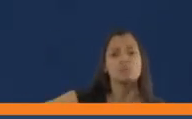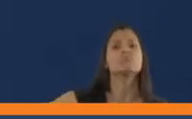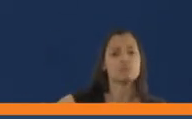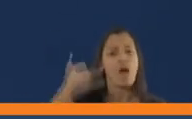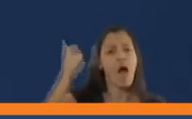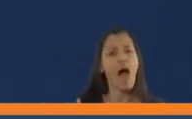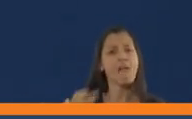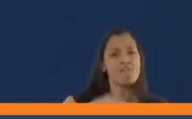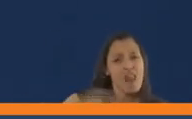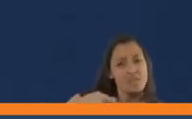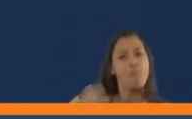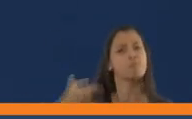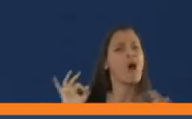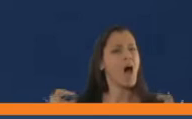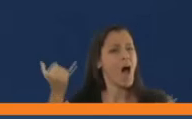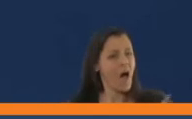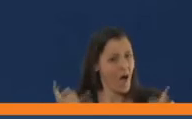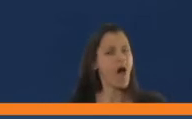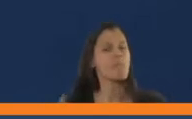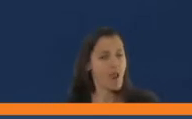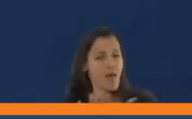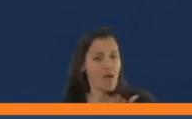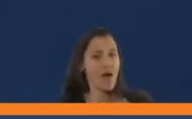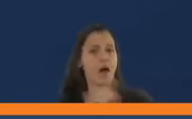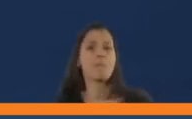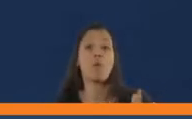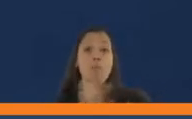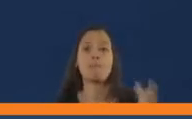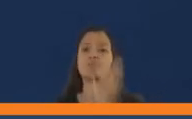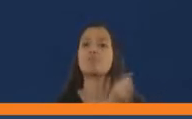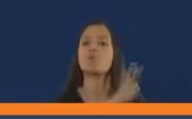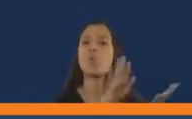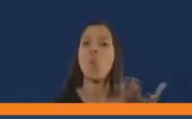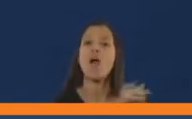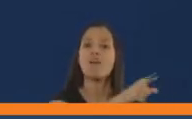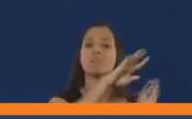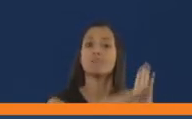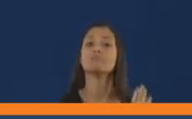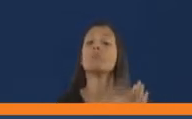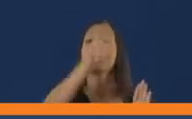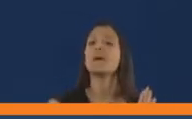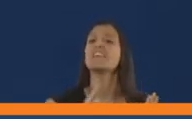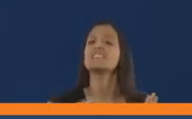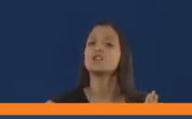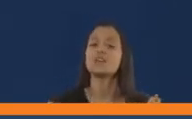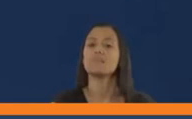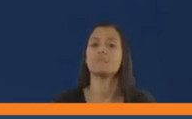auxilios financieros suficientes que movilicen la innovación con justicia social